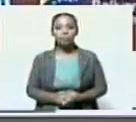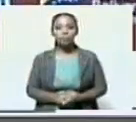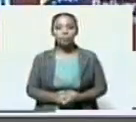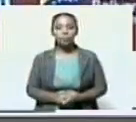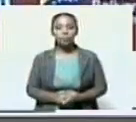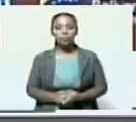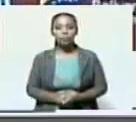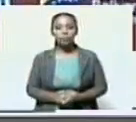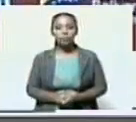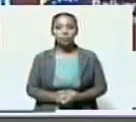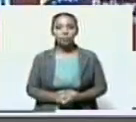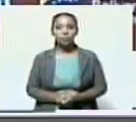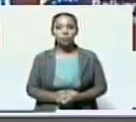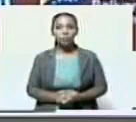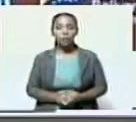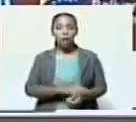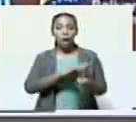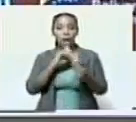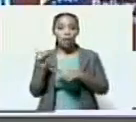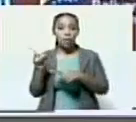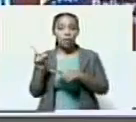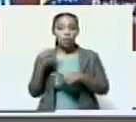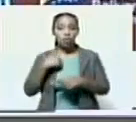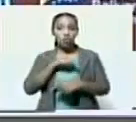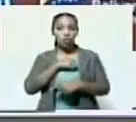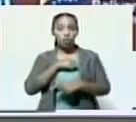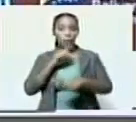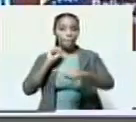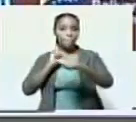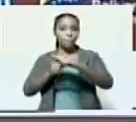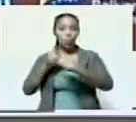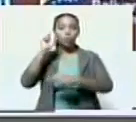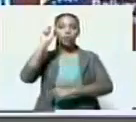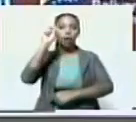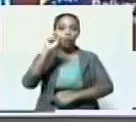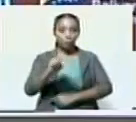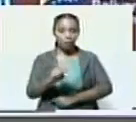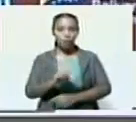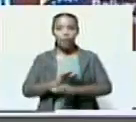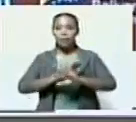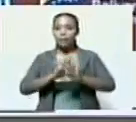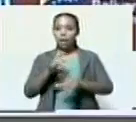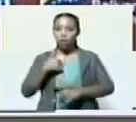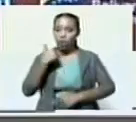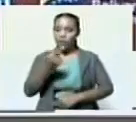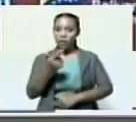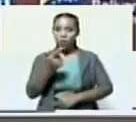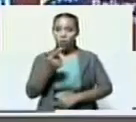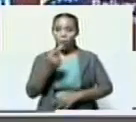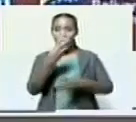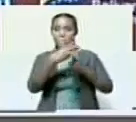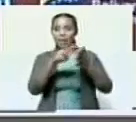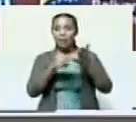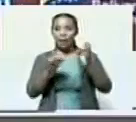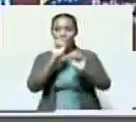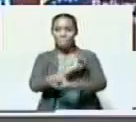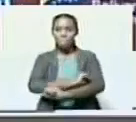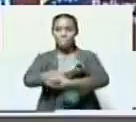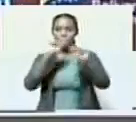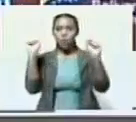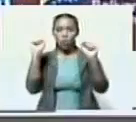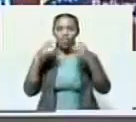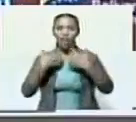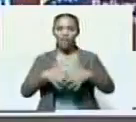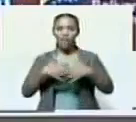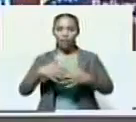Allí hemos conseguido también, como ya he dicho, artefactos explosivos de la